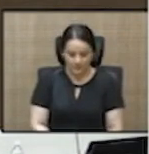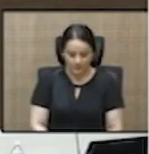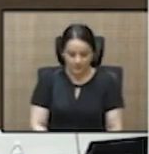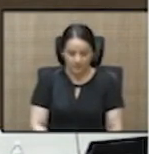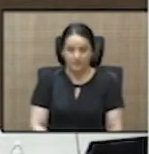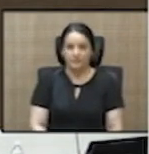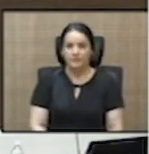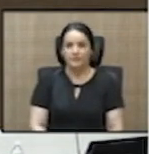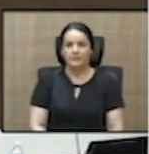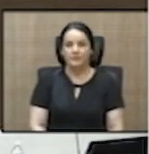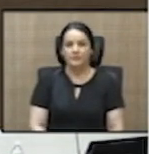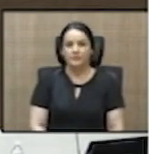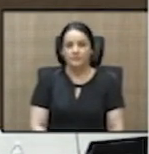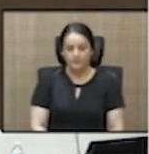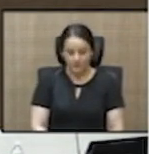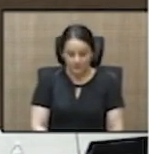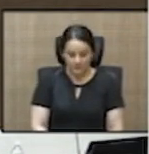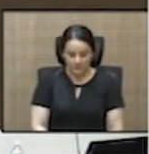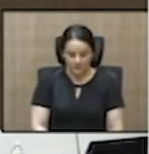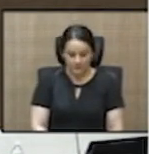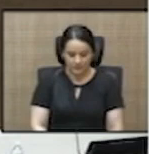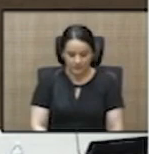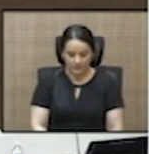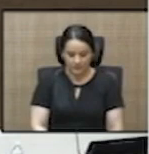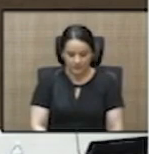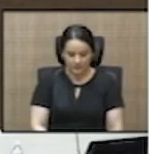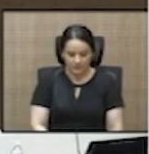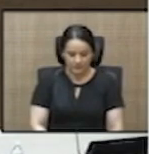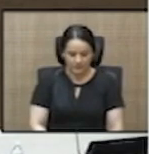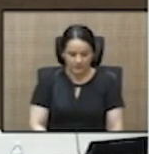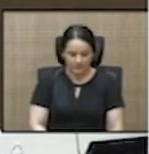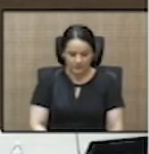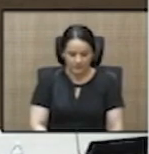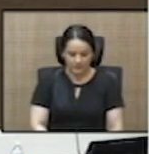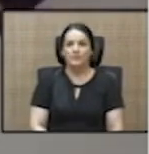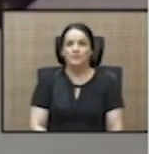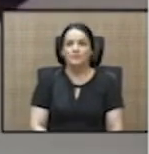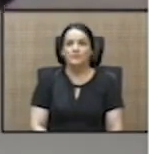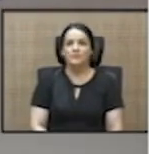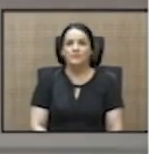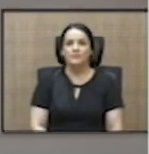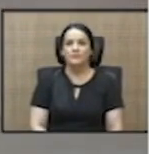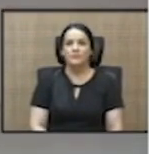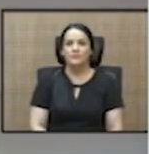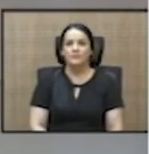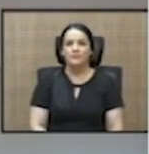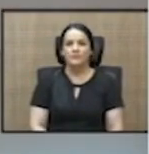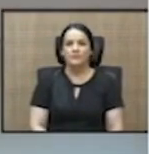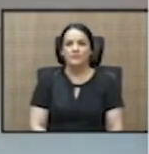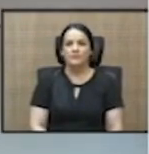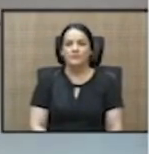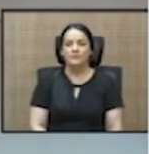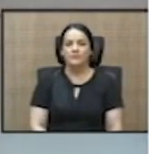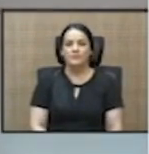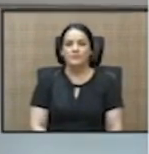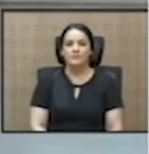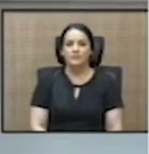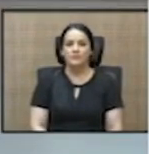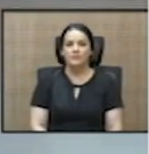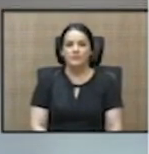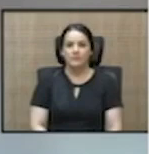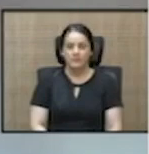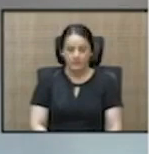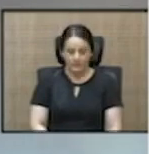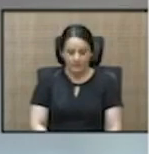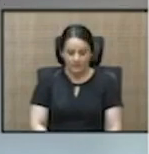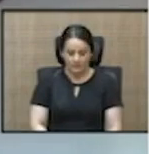red nacional, especialmente aquellas que están en lastre, y terminar el anillo de circunvalación, etcétera. Pero hubo otras áreas